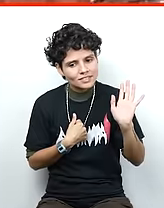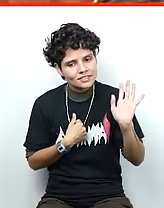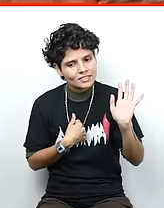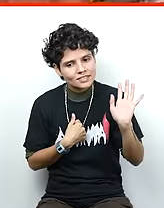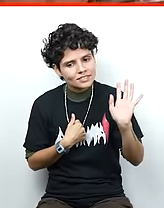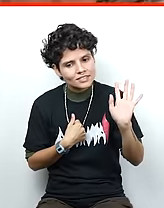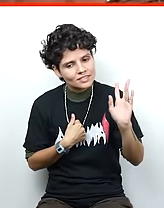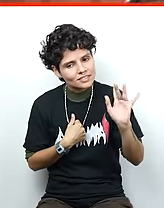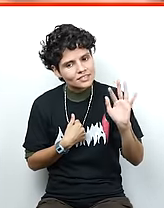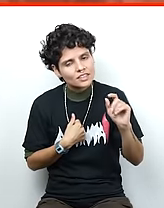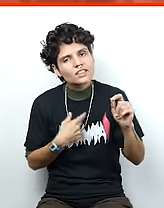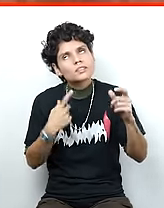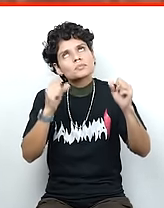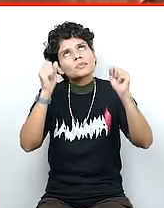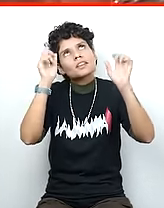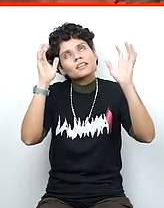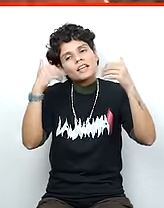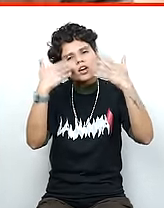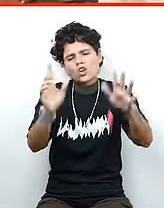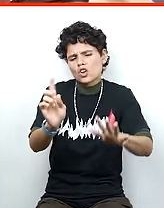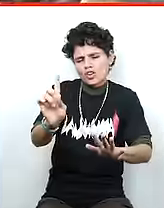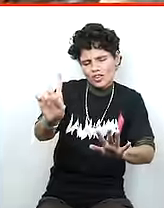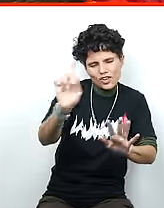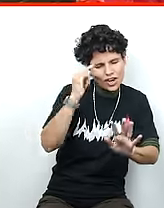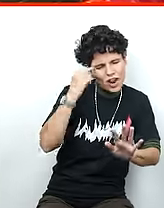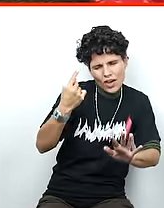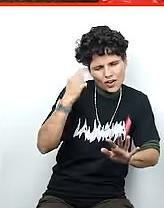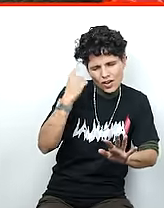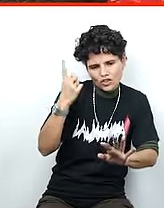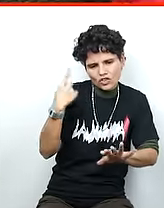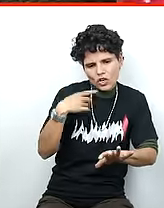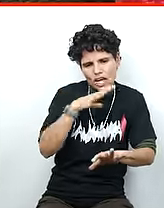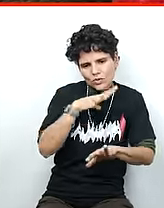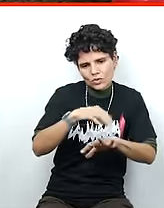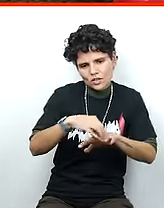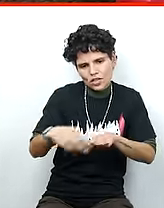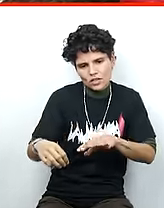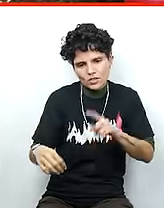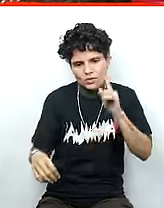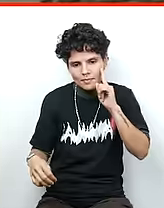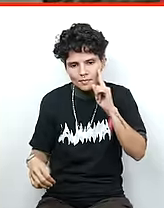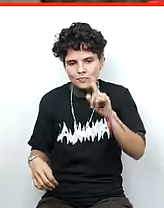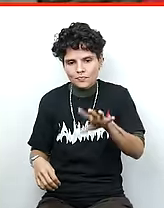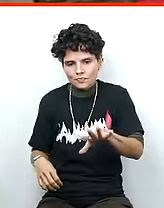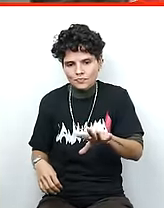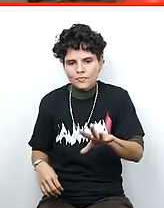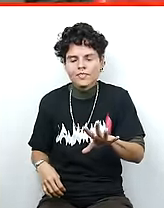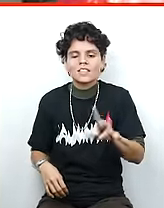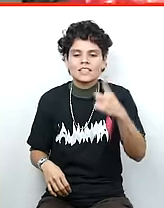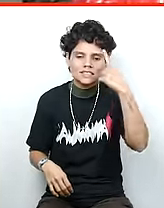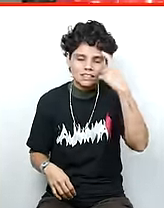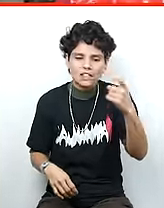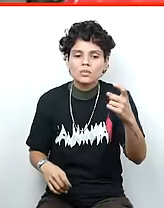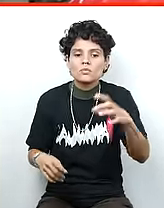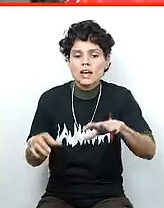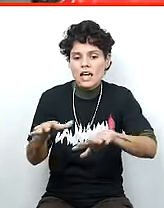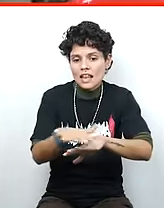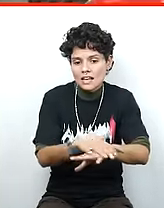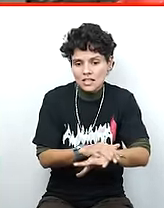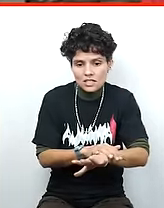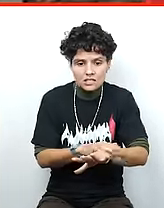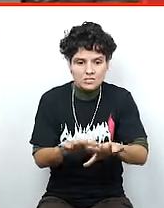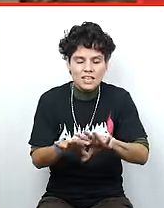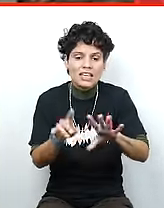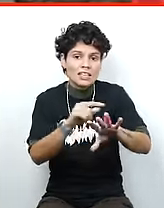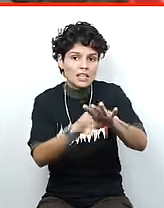Ay, para la daría, no, estáis loco, si yo no uso anillo. No, de verdad, está bonita. Este corte en serio, yo no uso anillo. Gracias,